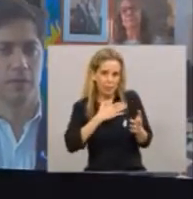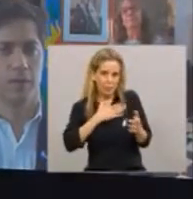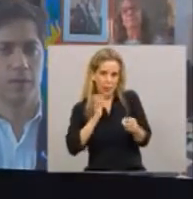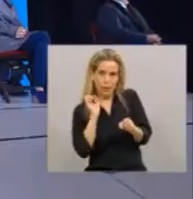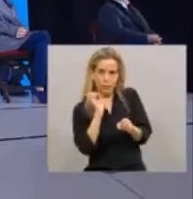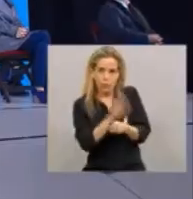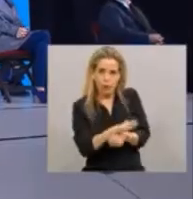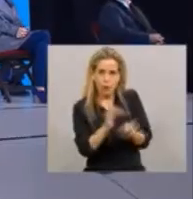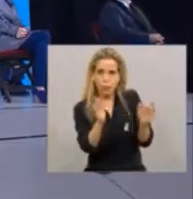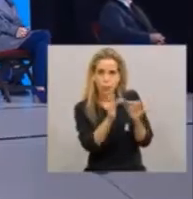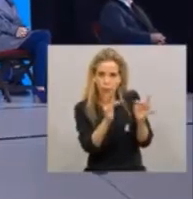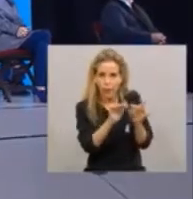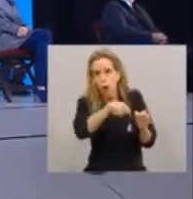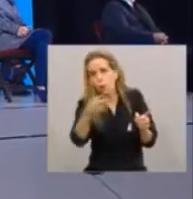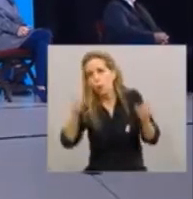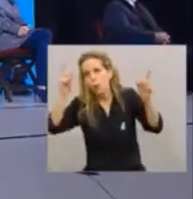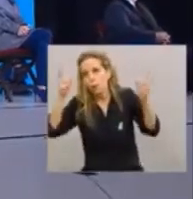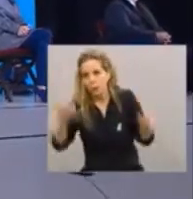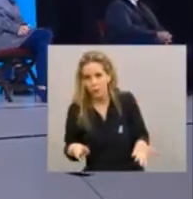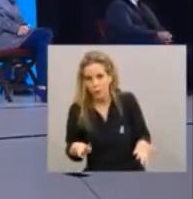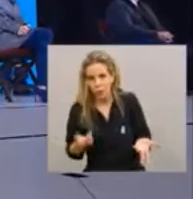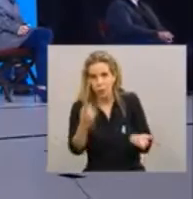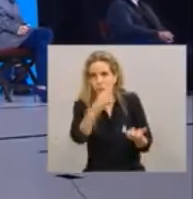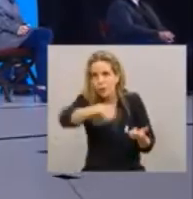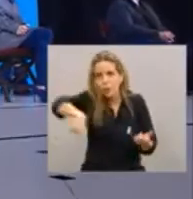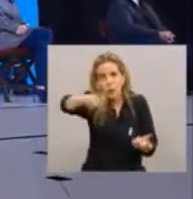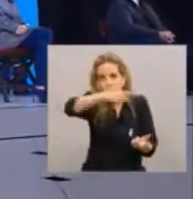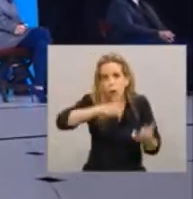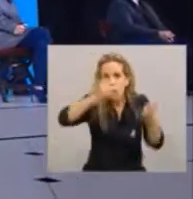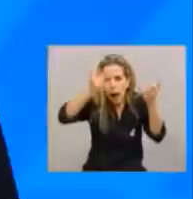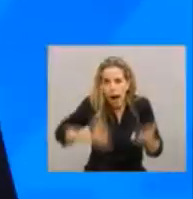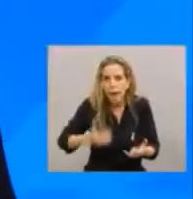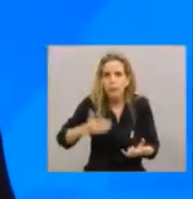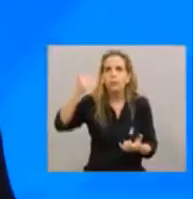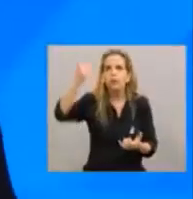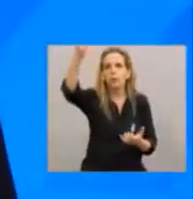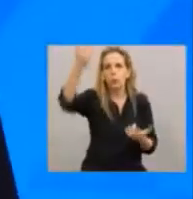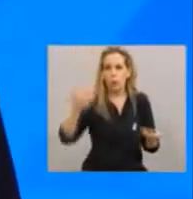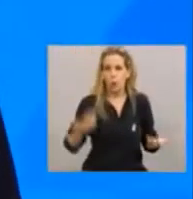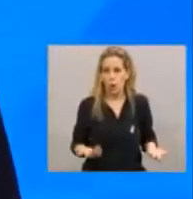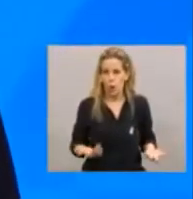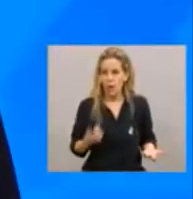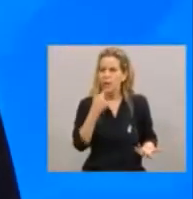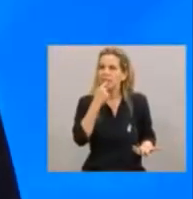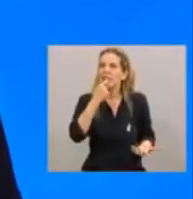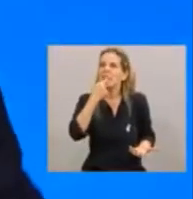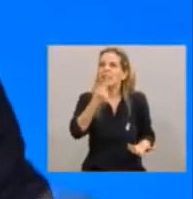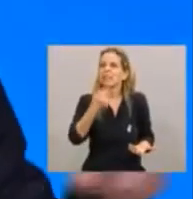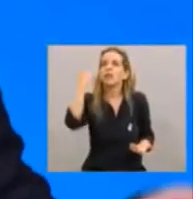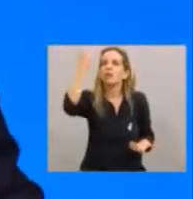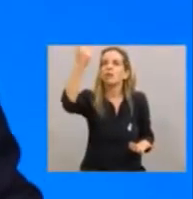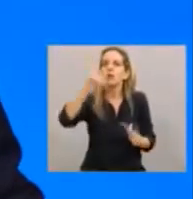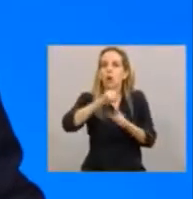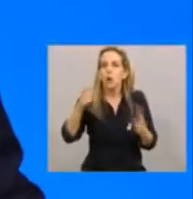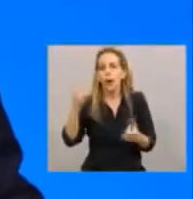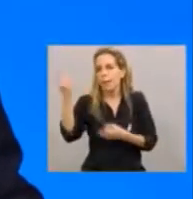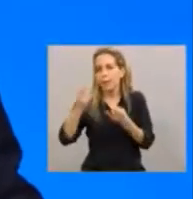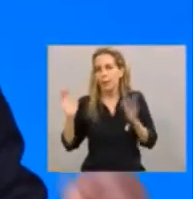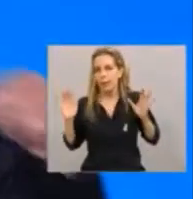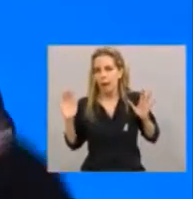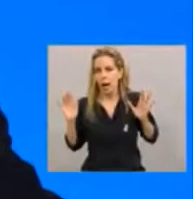otros profesores todos ustedes tienen un futuro no es verdad que no lo tienen y nosotros